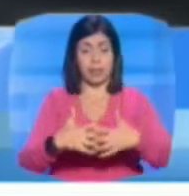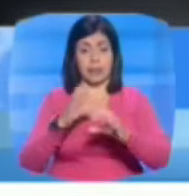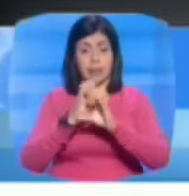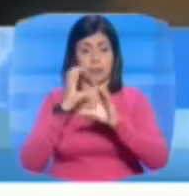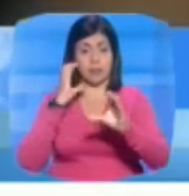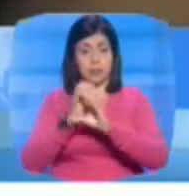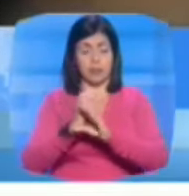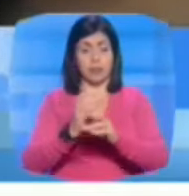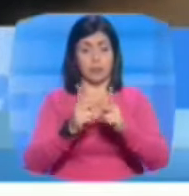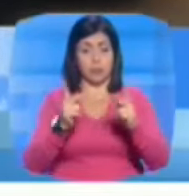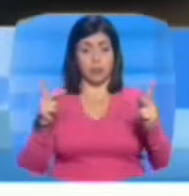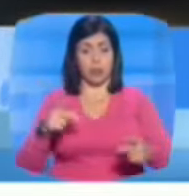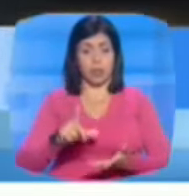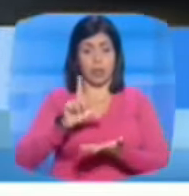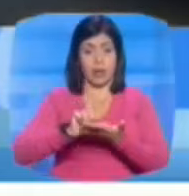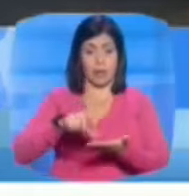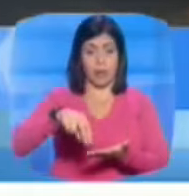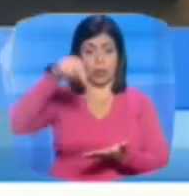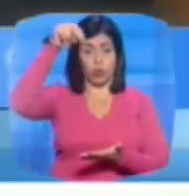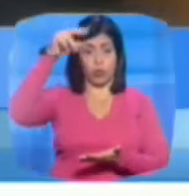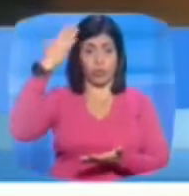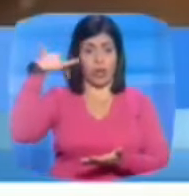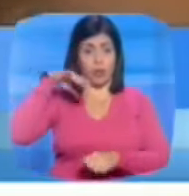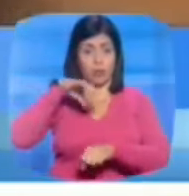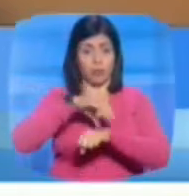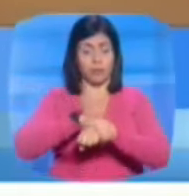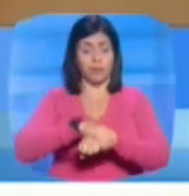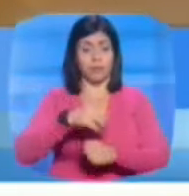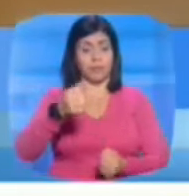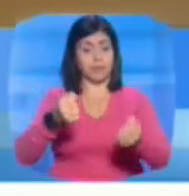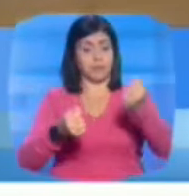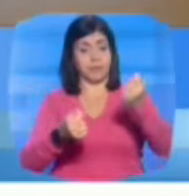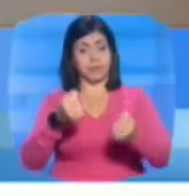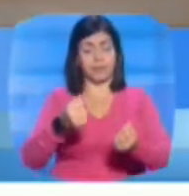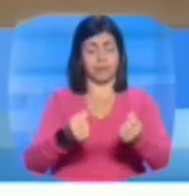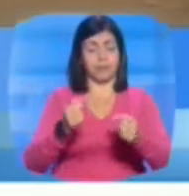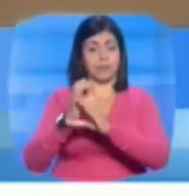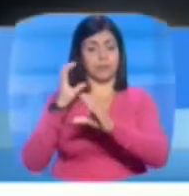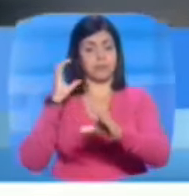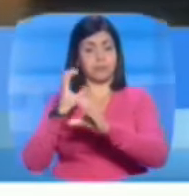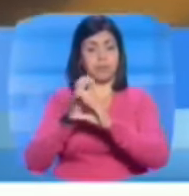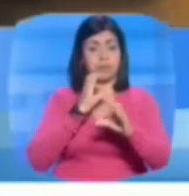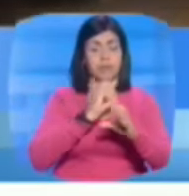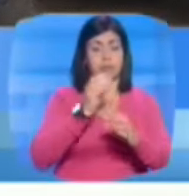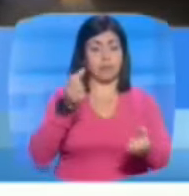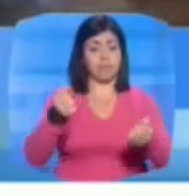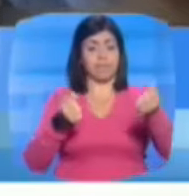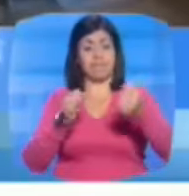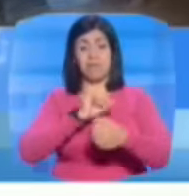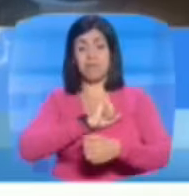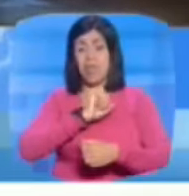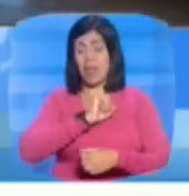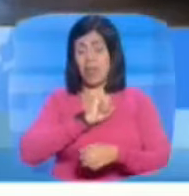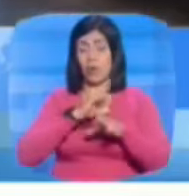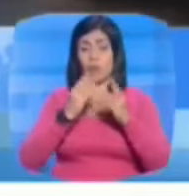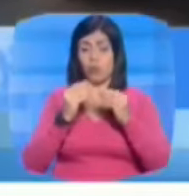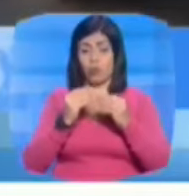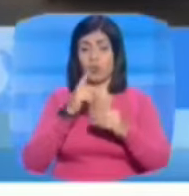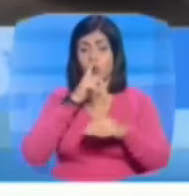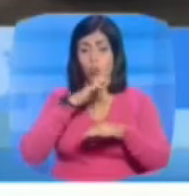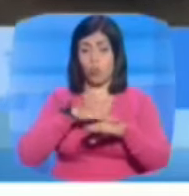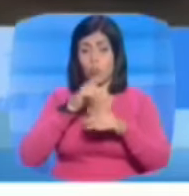transporte público de Lima Norte. Pese a esta detención, los conductores y transportistas continúan atemorizados por el aumento de